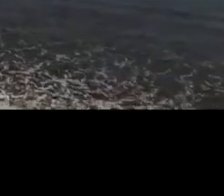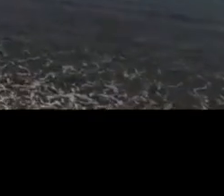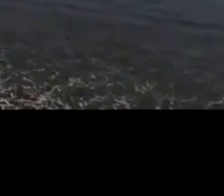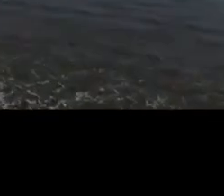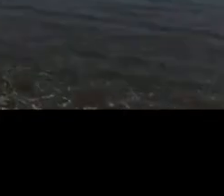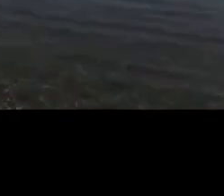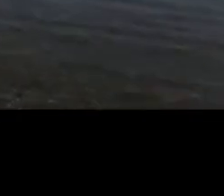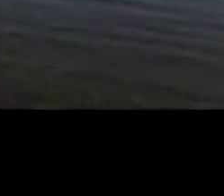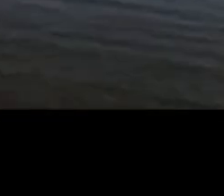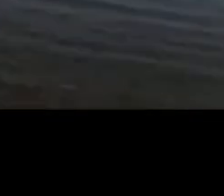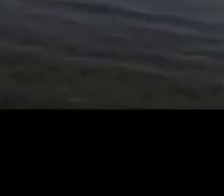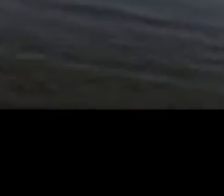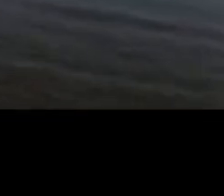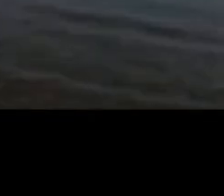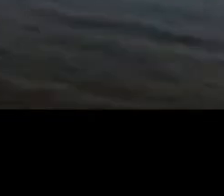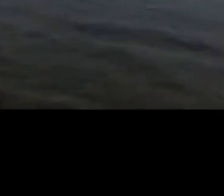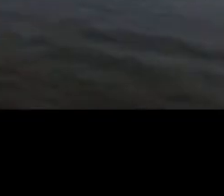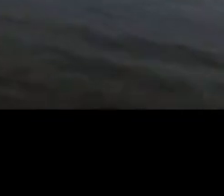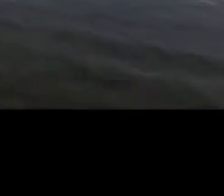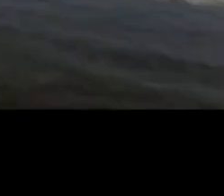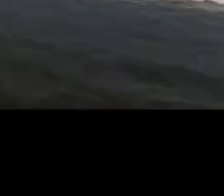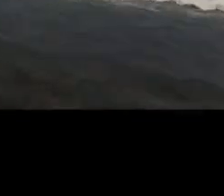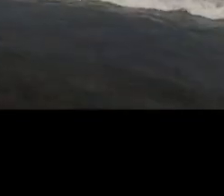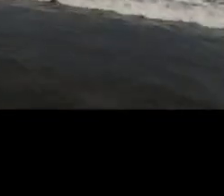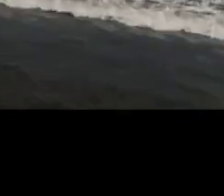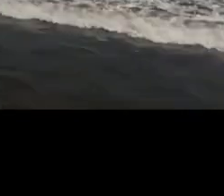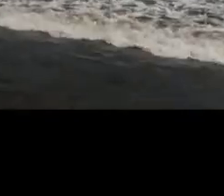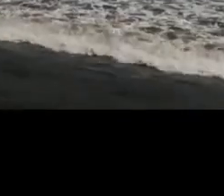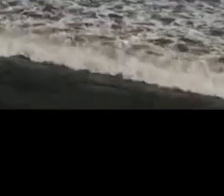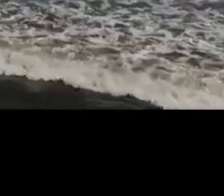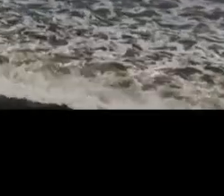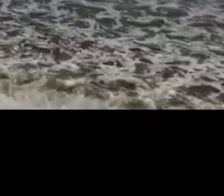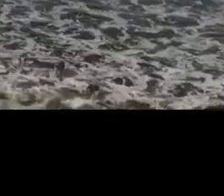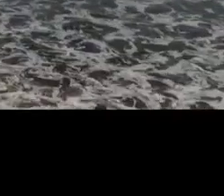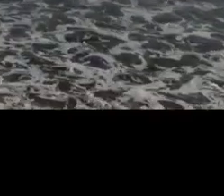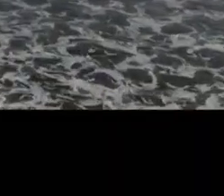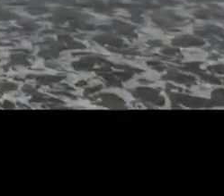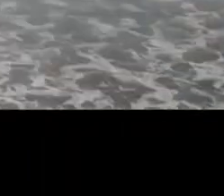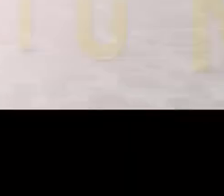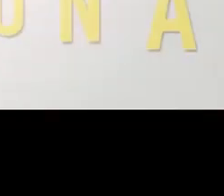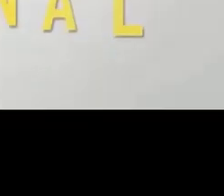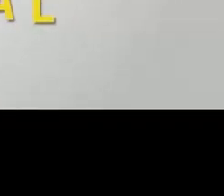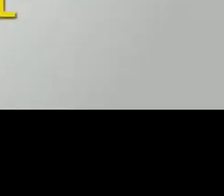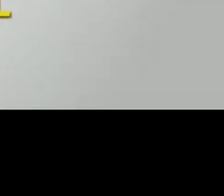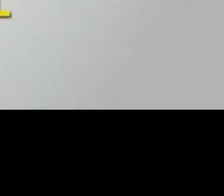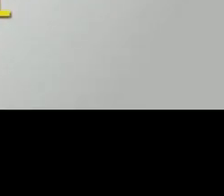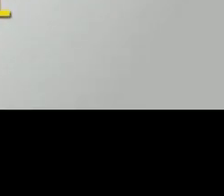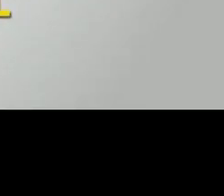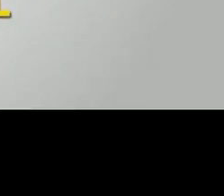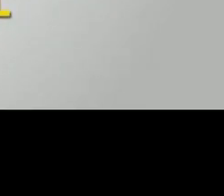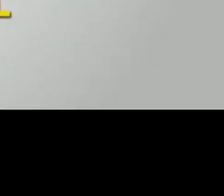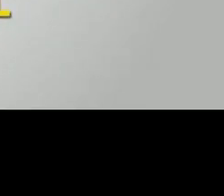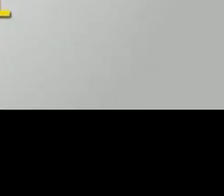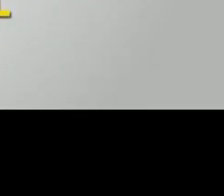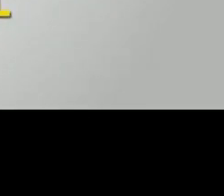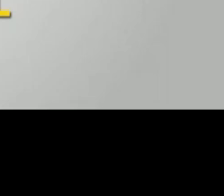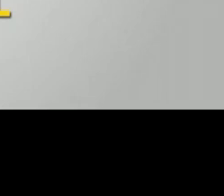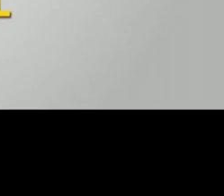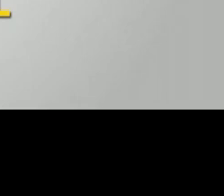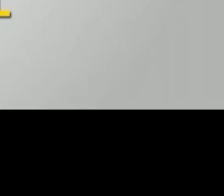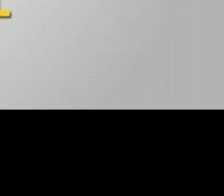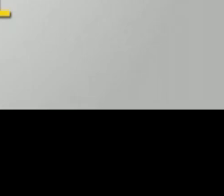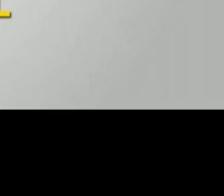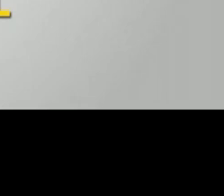el medio ambiente también es cuidarnos a nosotros mismos. Un mensaje de